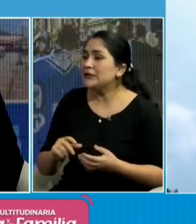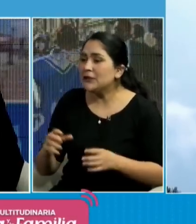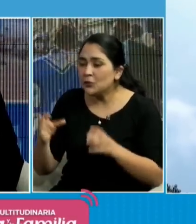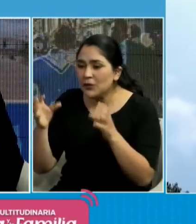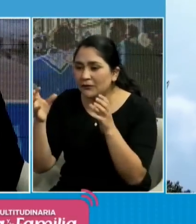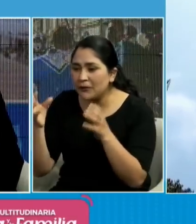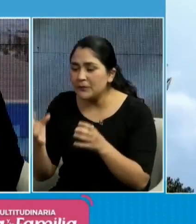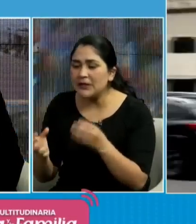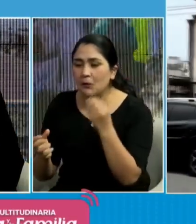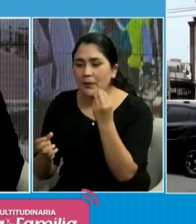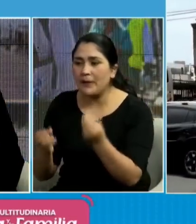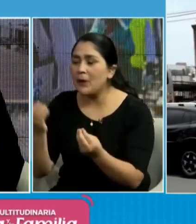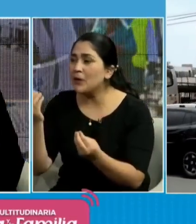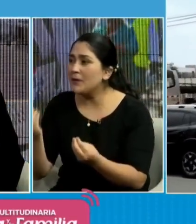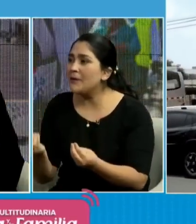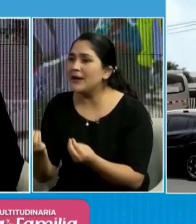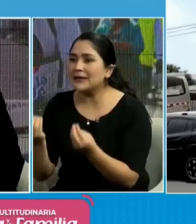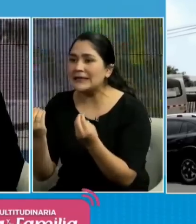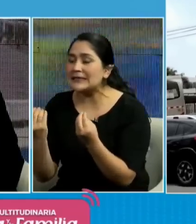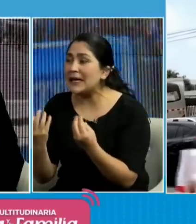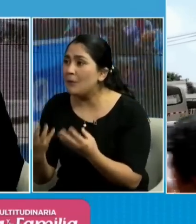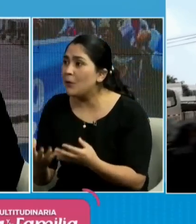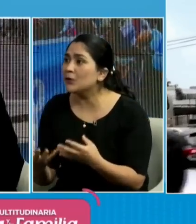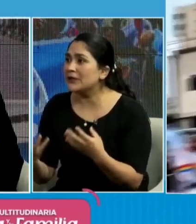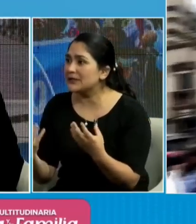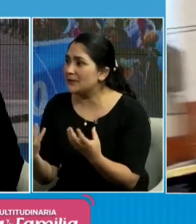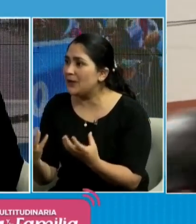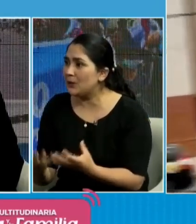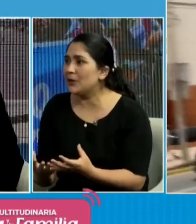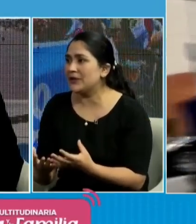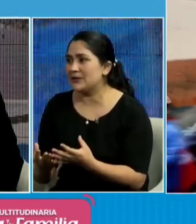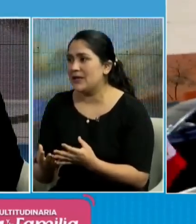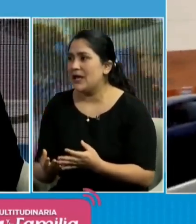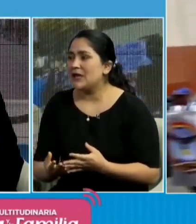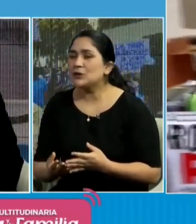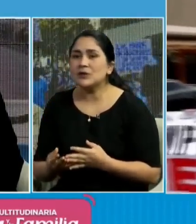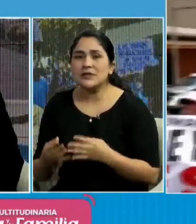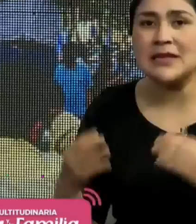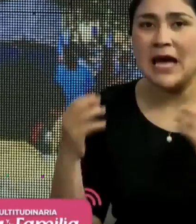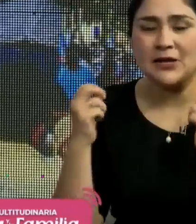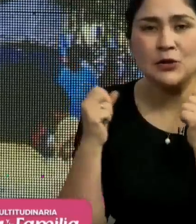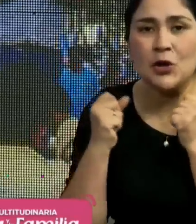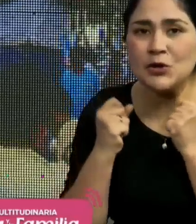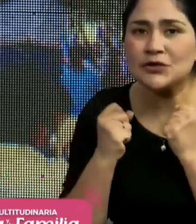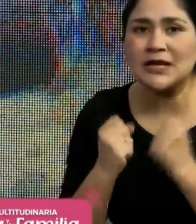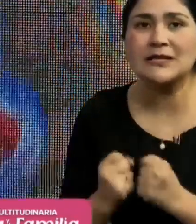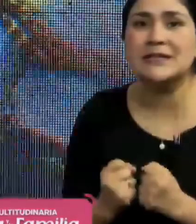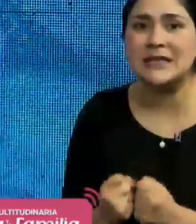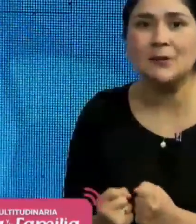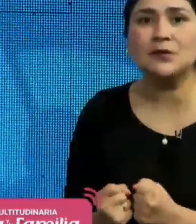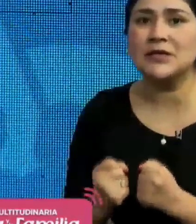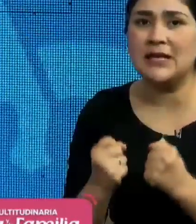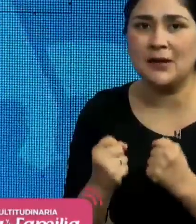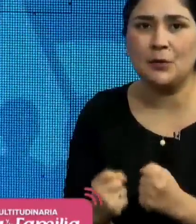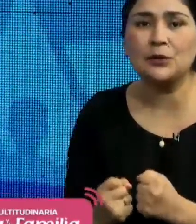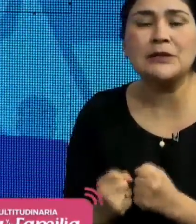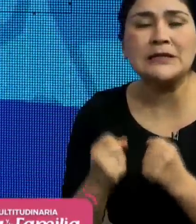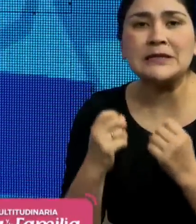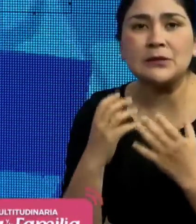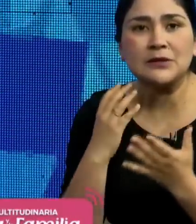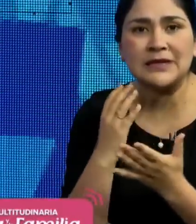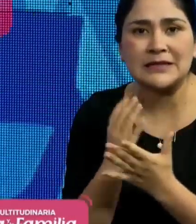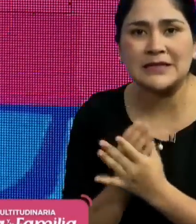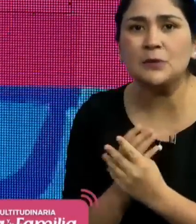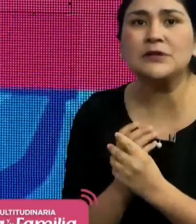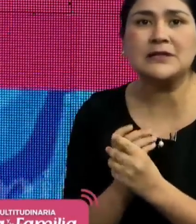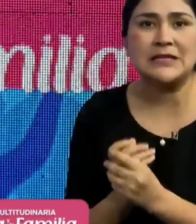No han tenido una familia, un papá, una mamá que les dé amor, que les dé valores. Entonces, no nos cansemos de dar amor,